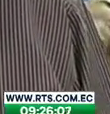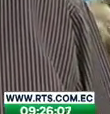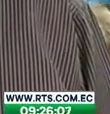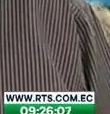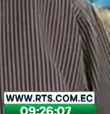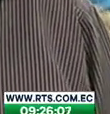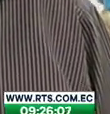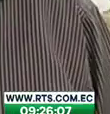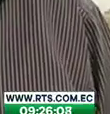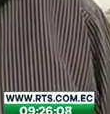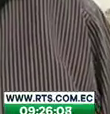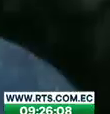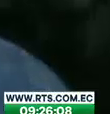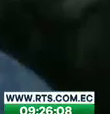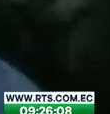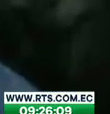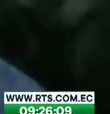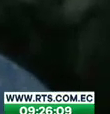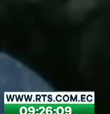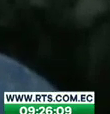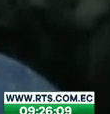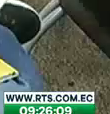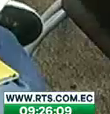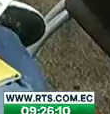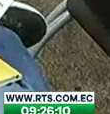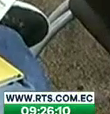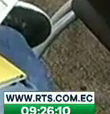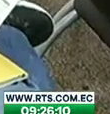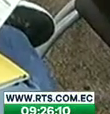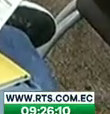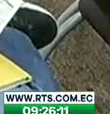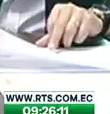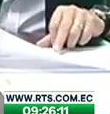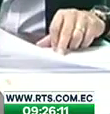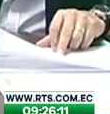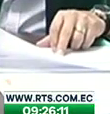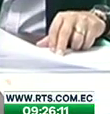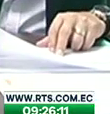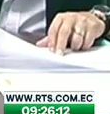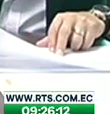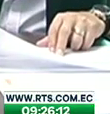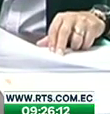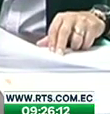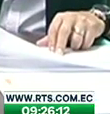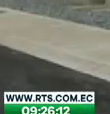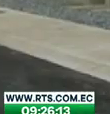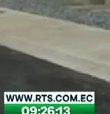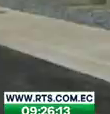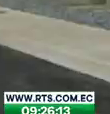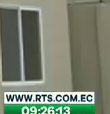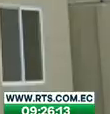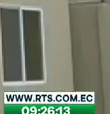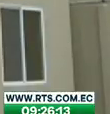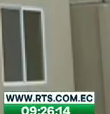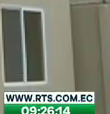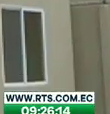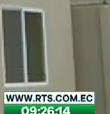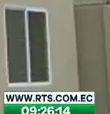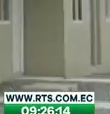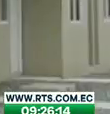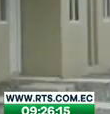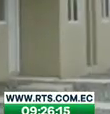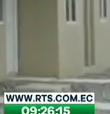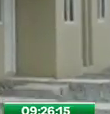cotizando una encuentren terminó la primera fase de postulación se efectúa en línea precisa el gerente general la idea es financiar